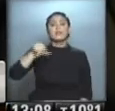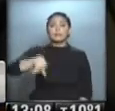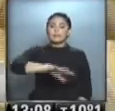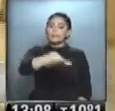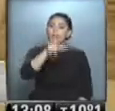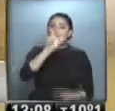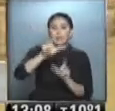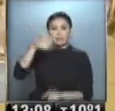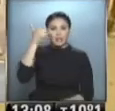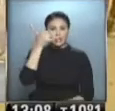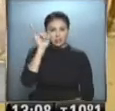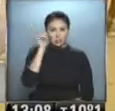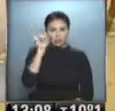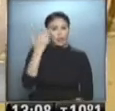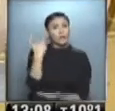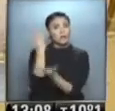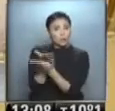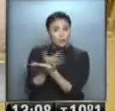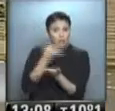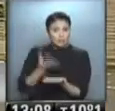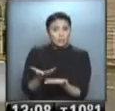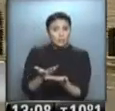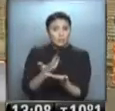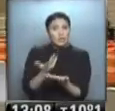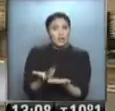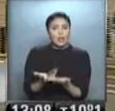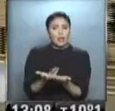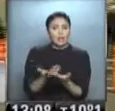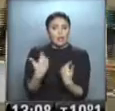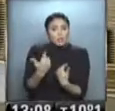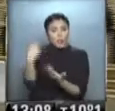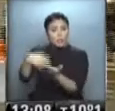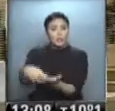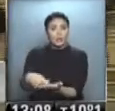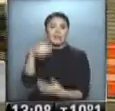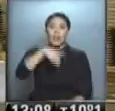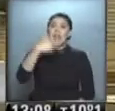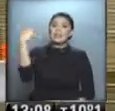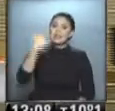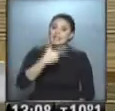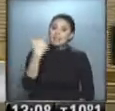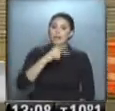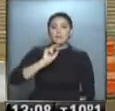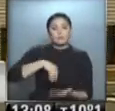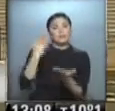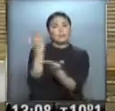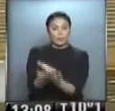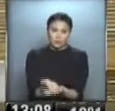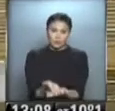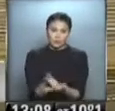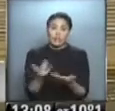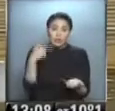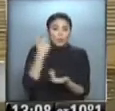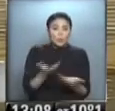los acreedores una propuesta realista, sensata, cumplible, y ahora por tercera vez lo hace, lo que demuestra que